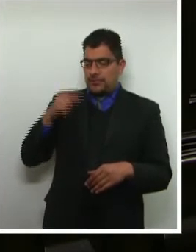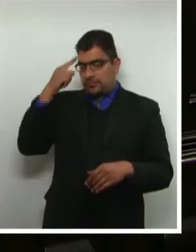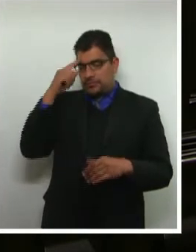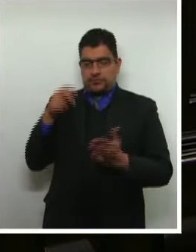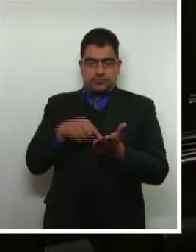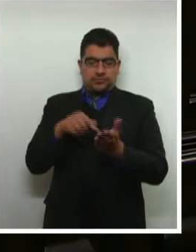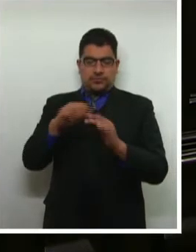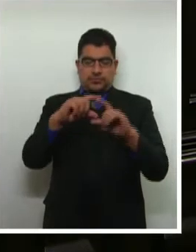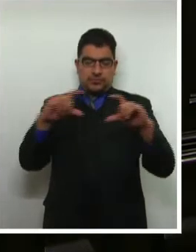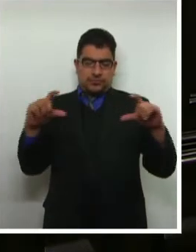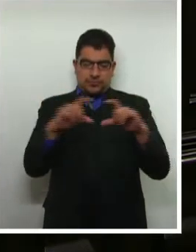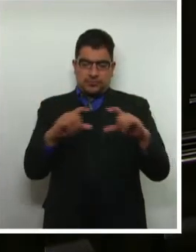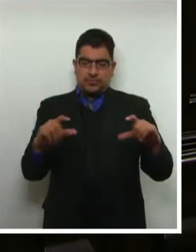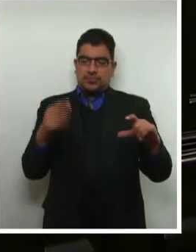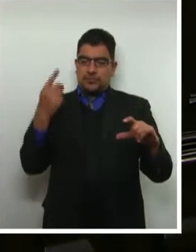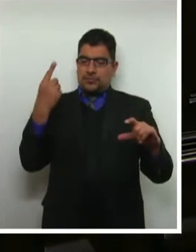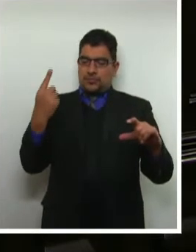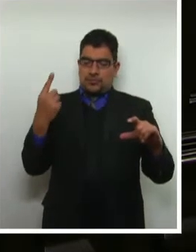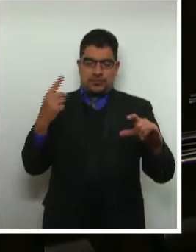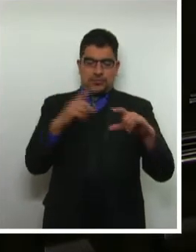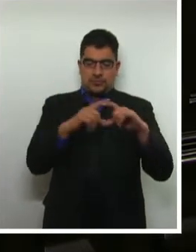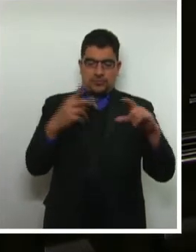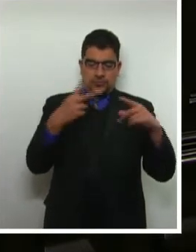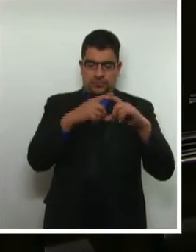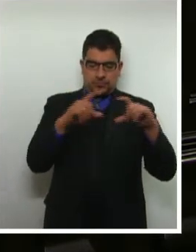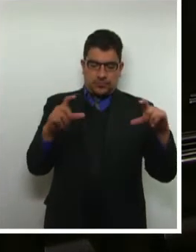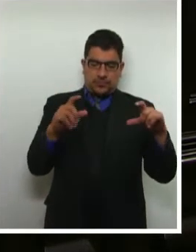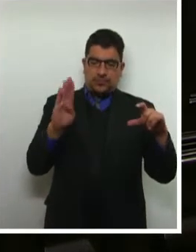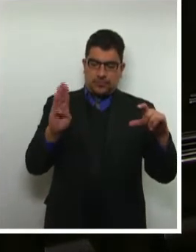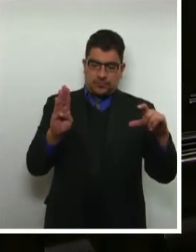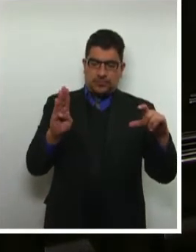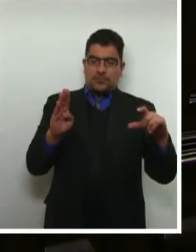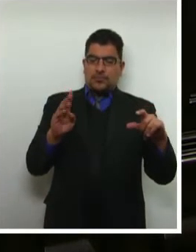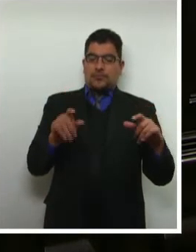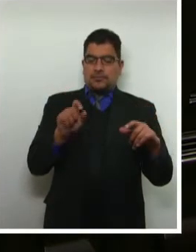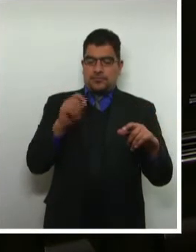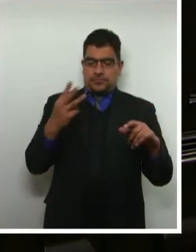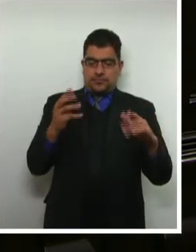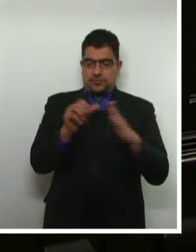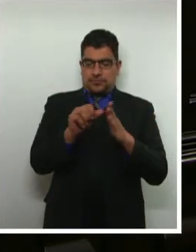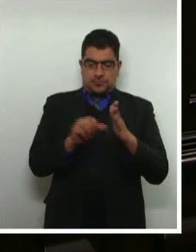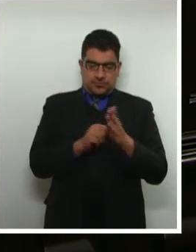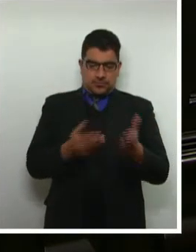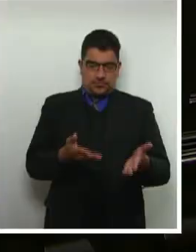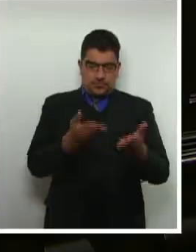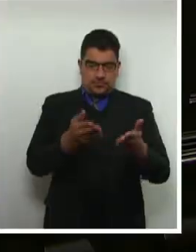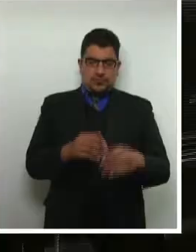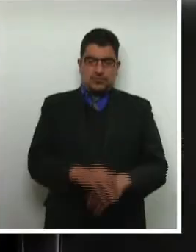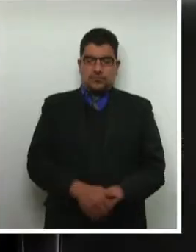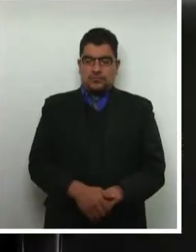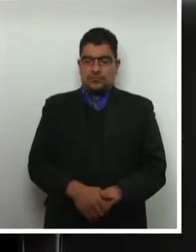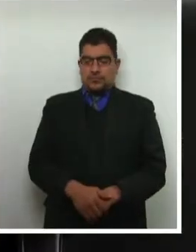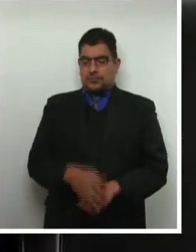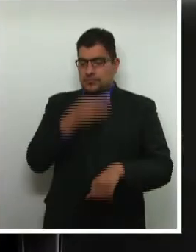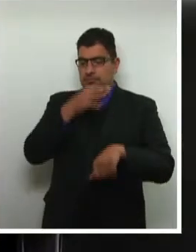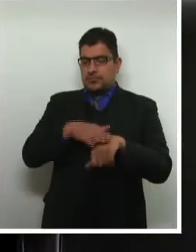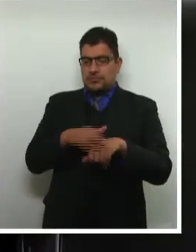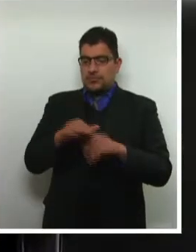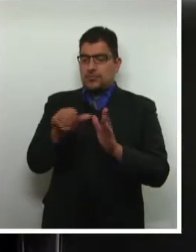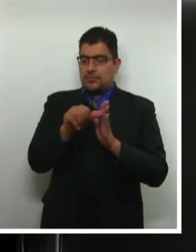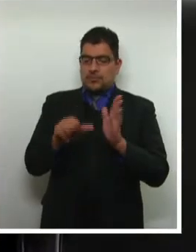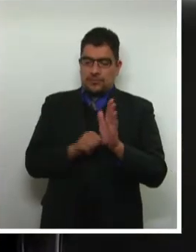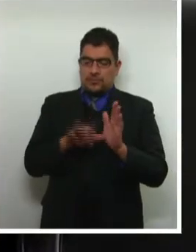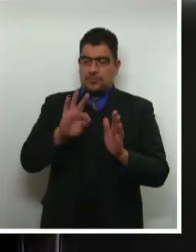segundo párrafo del numeral 1 del apartado B del artículo 23. Háganse los avisos a los que se